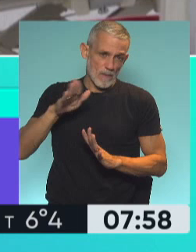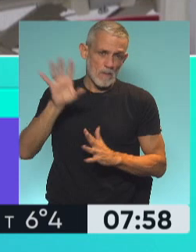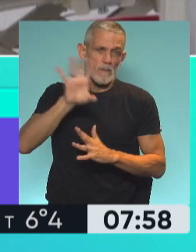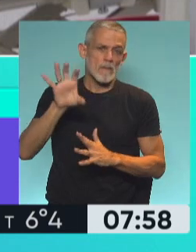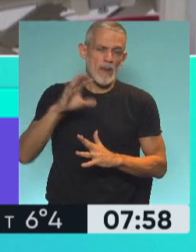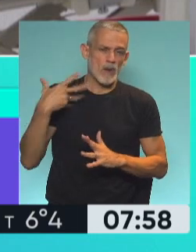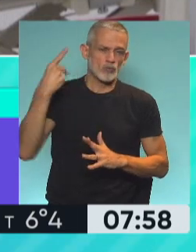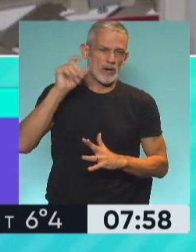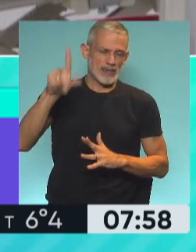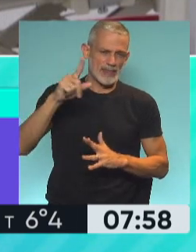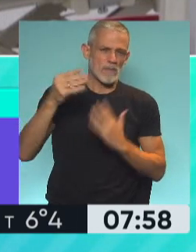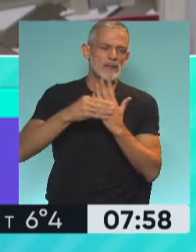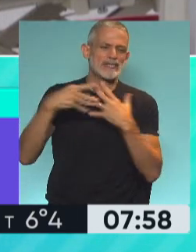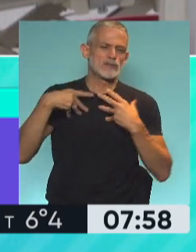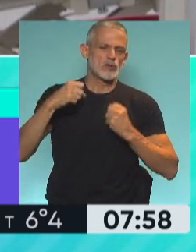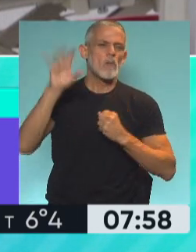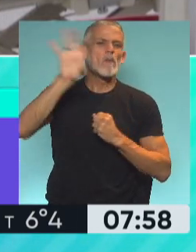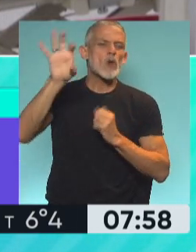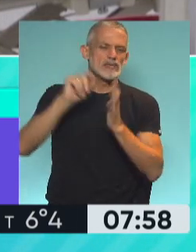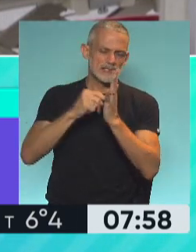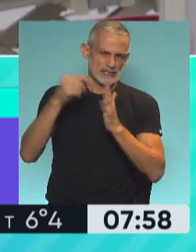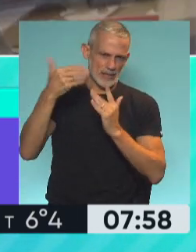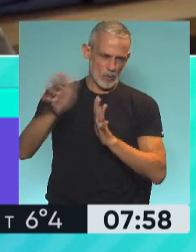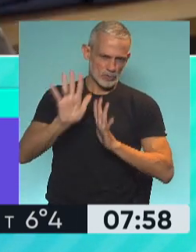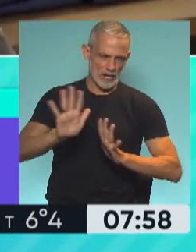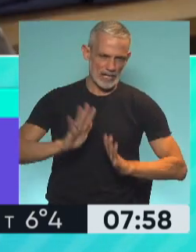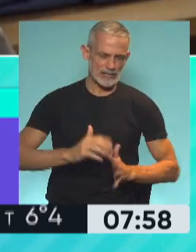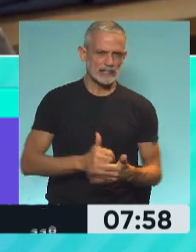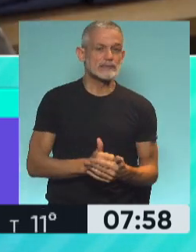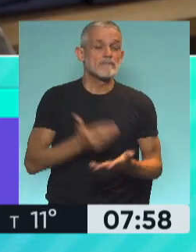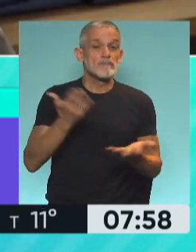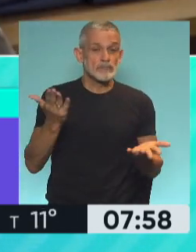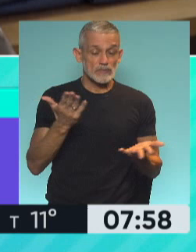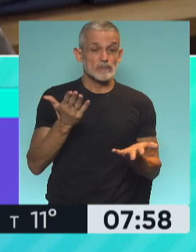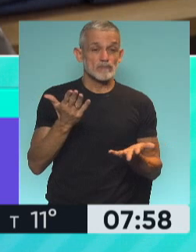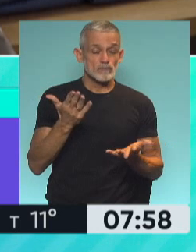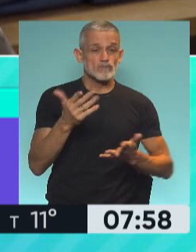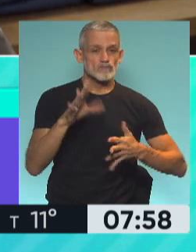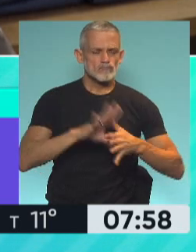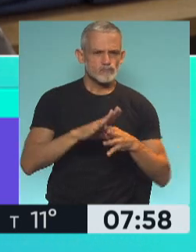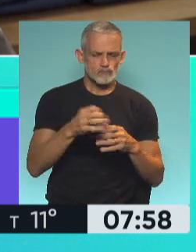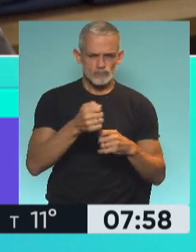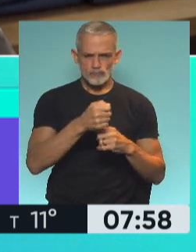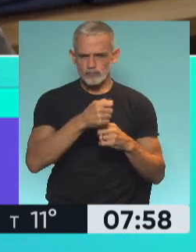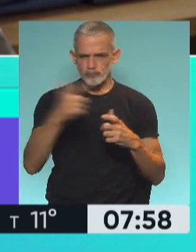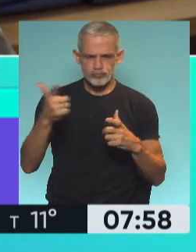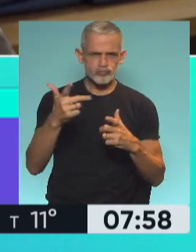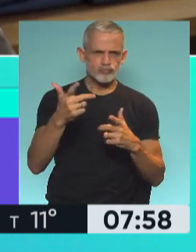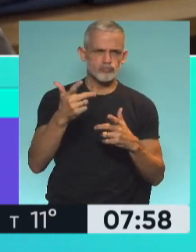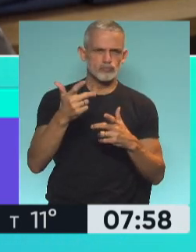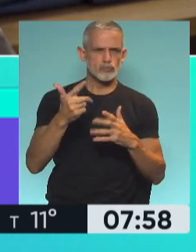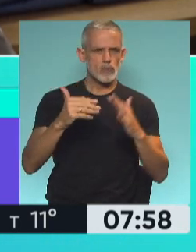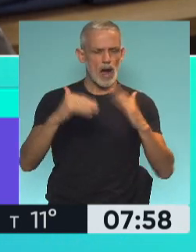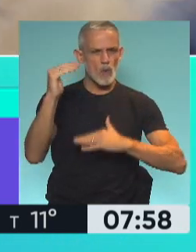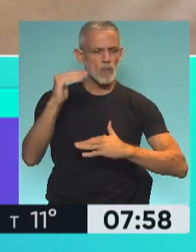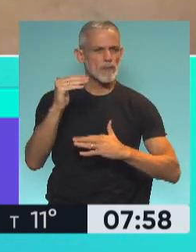las autoridades del Ministerio de Salud de la provincia de Buenos Aires. Y precisamente este aumento abrupto de la mortalidad